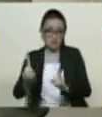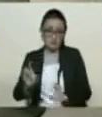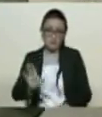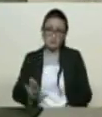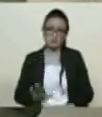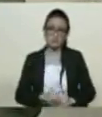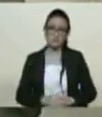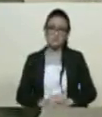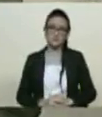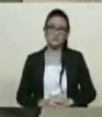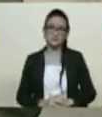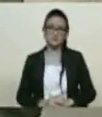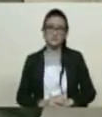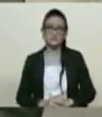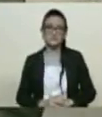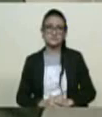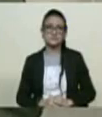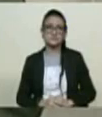pero